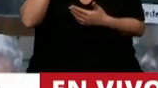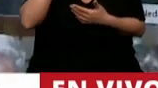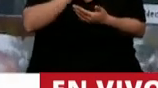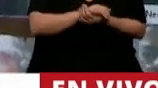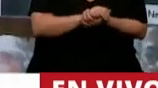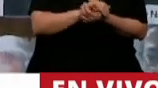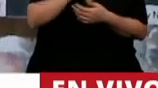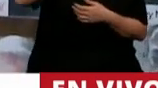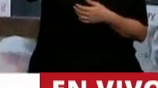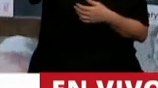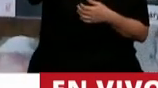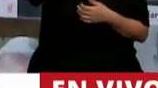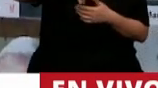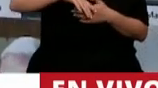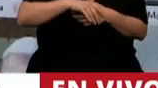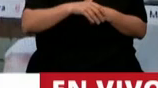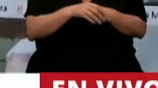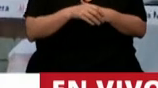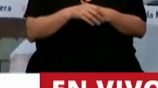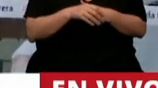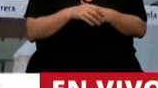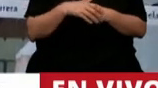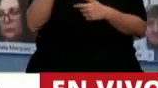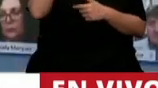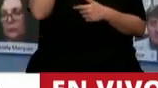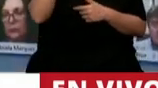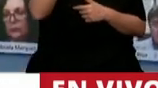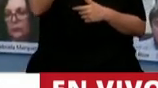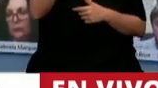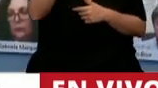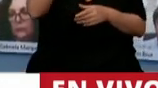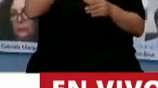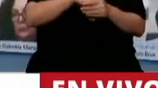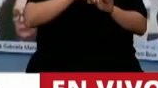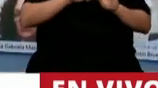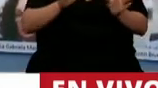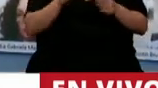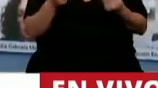Sí, está en el PC. Sí, ya la han nombrado y ha votado. ¿Cómo?